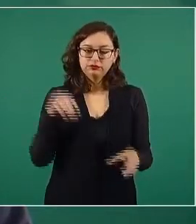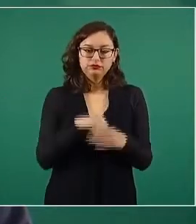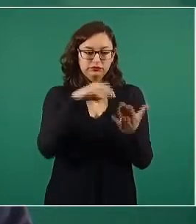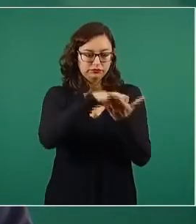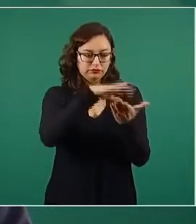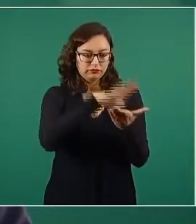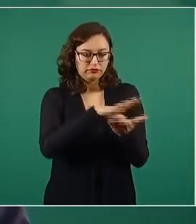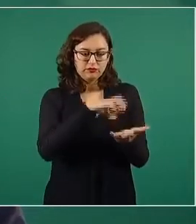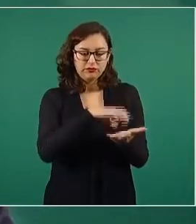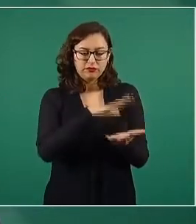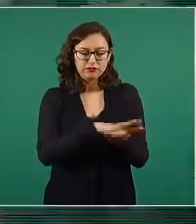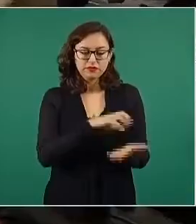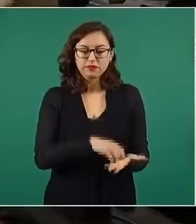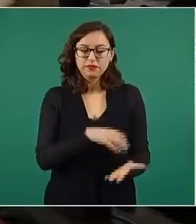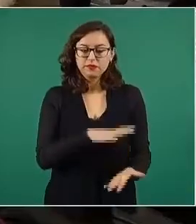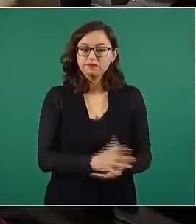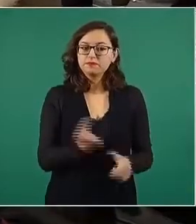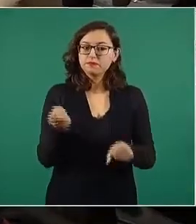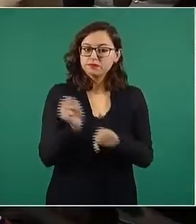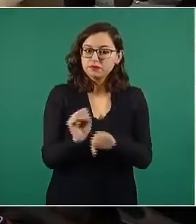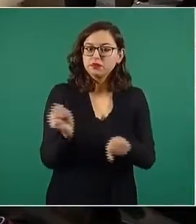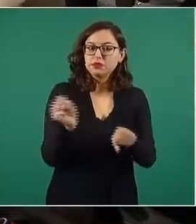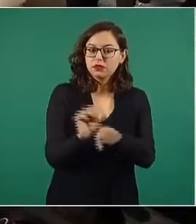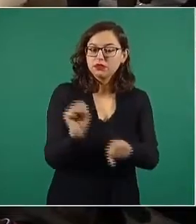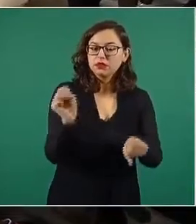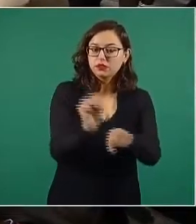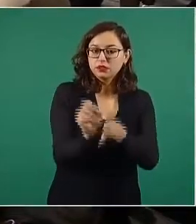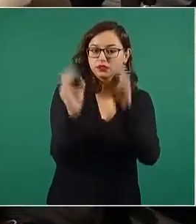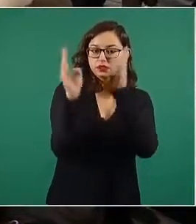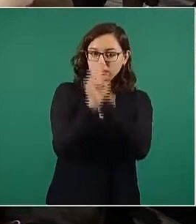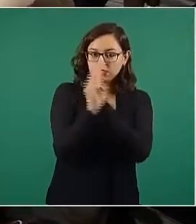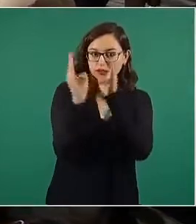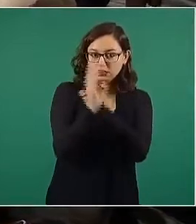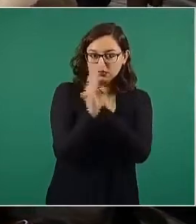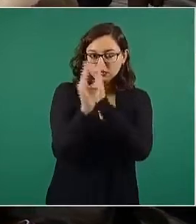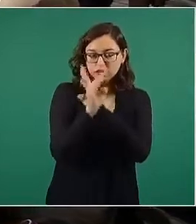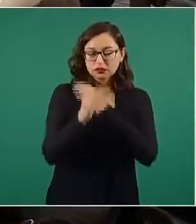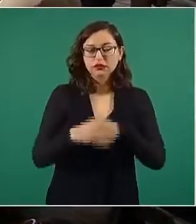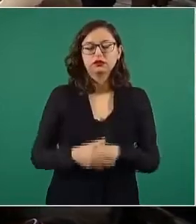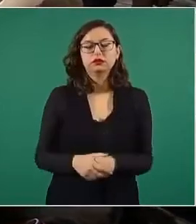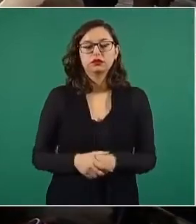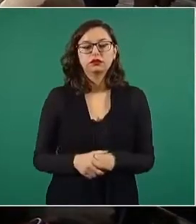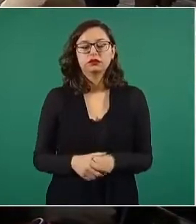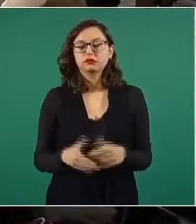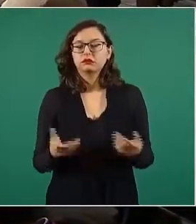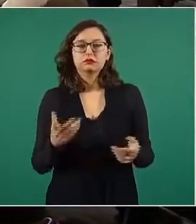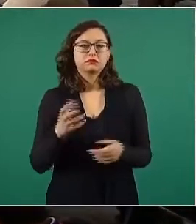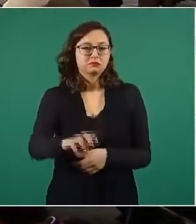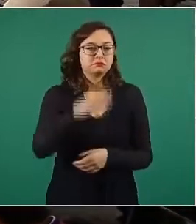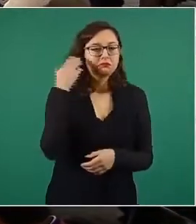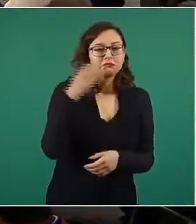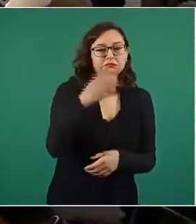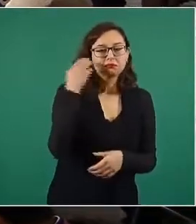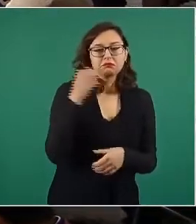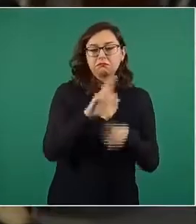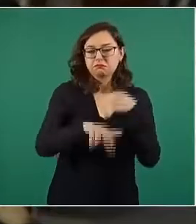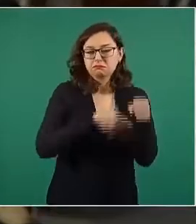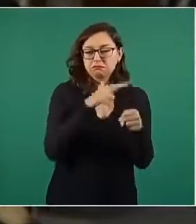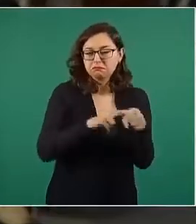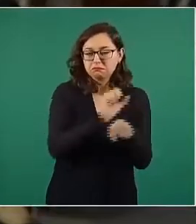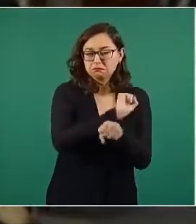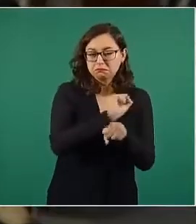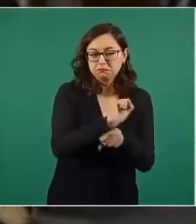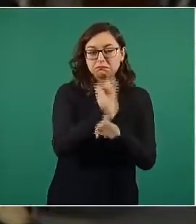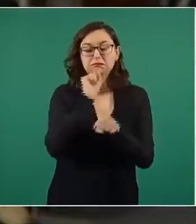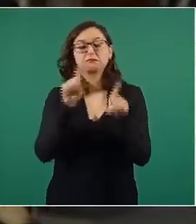estos informes semanales, pero por supuesto también las que tenían un contenido político. Y